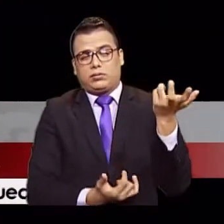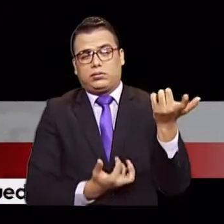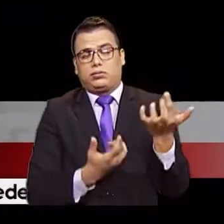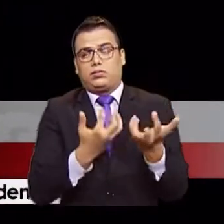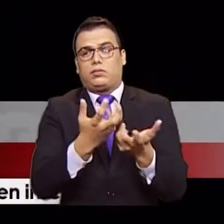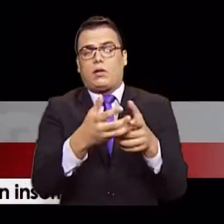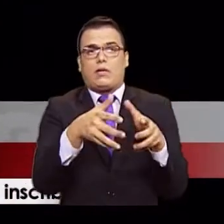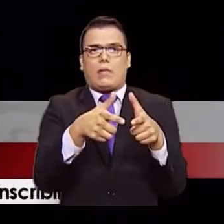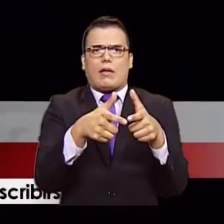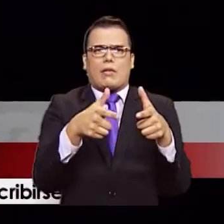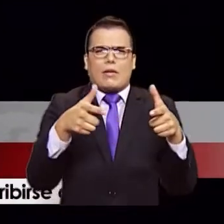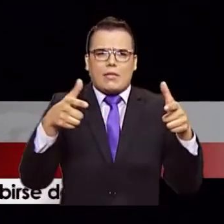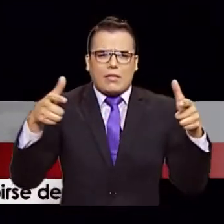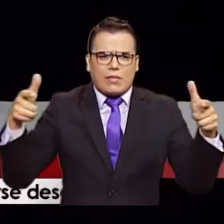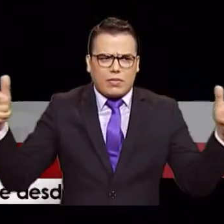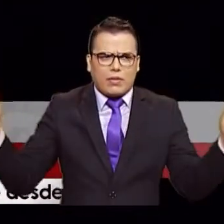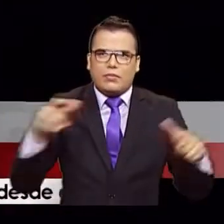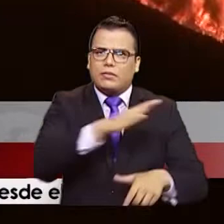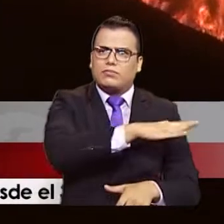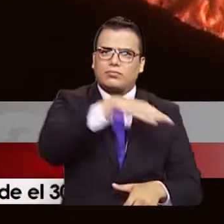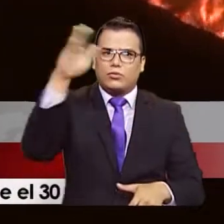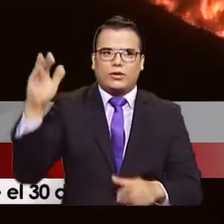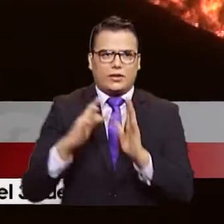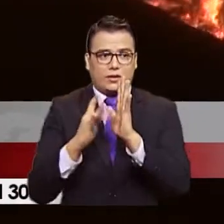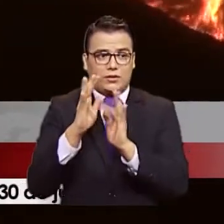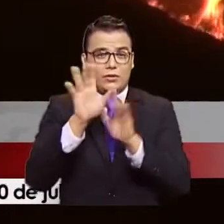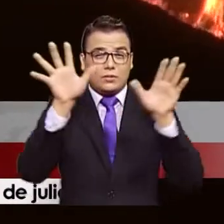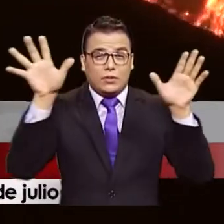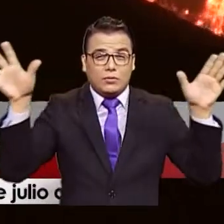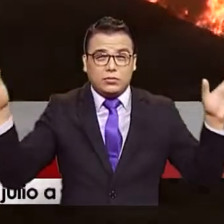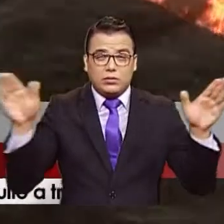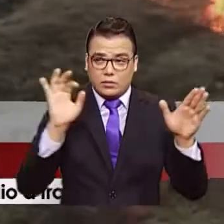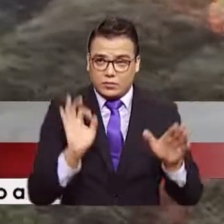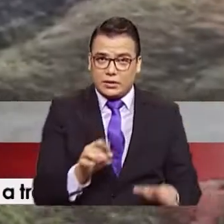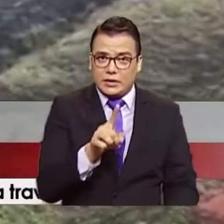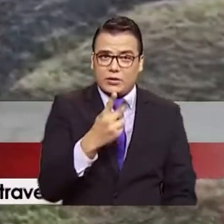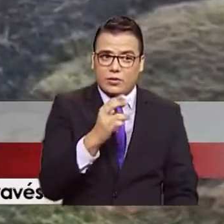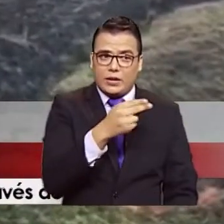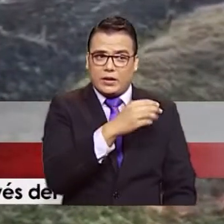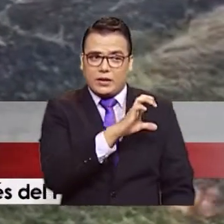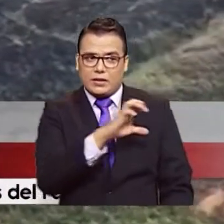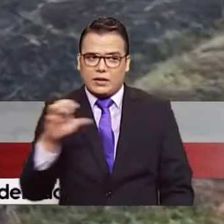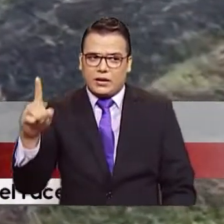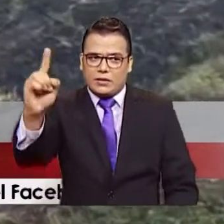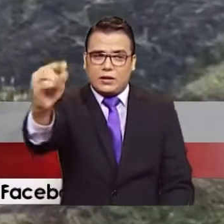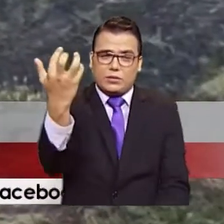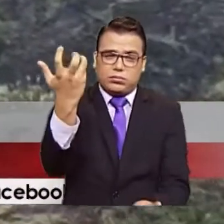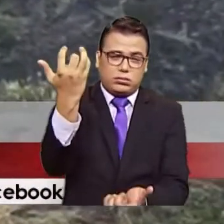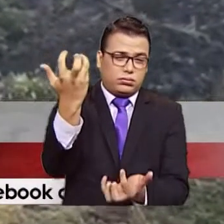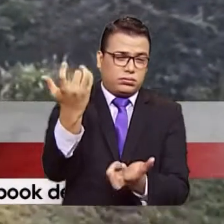provocando el incendio forestal en el cerro Cristo Rey y que consumió más de 120 hectáreas de vegetación.